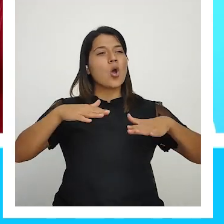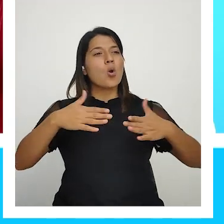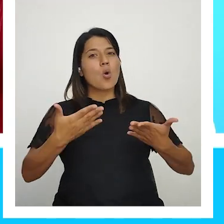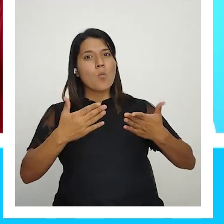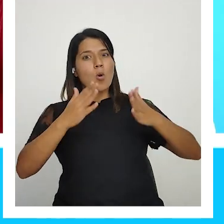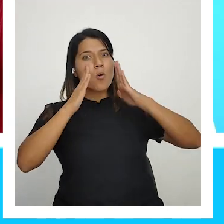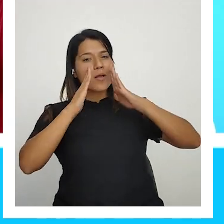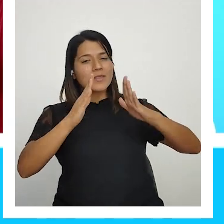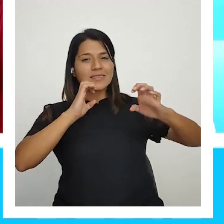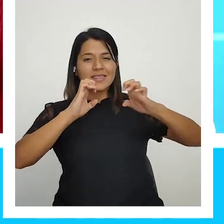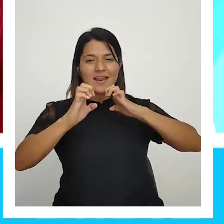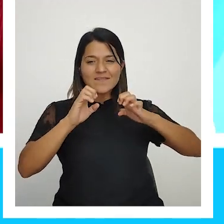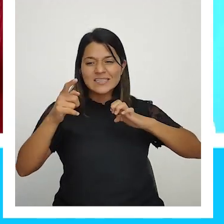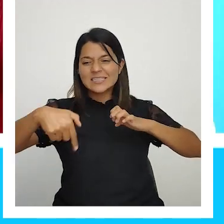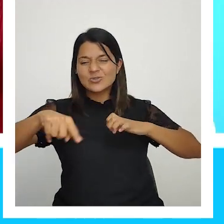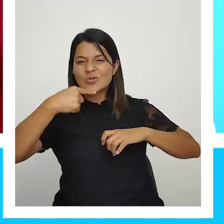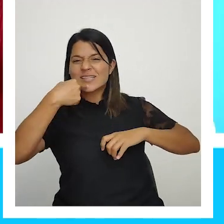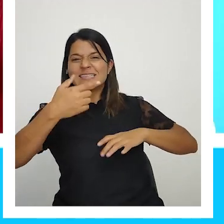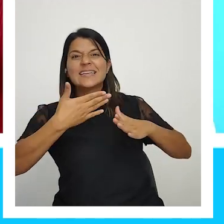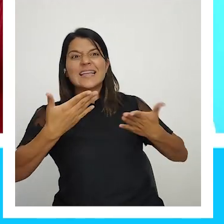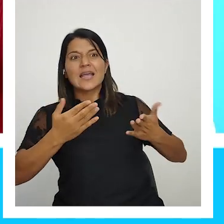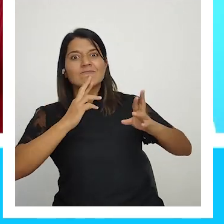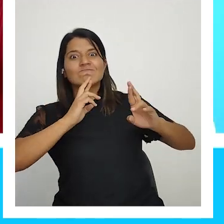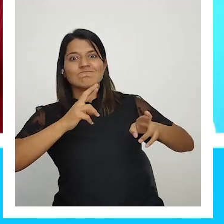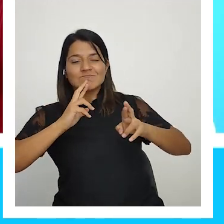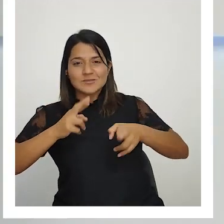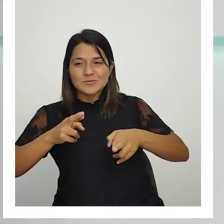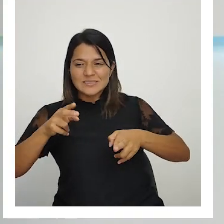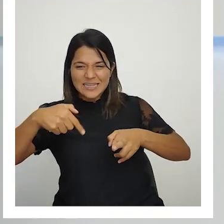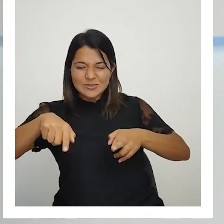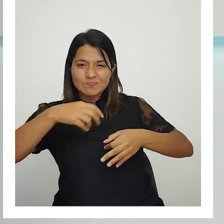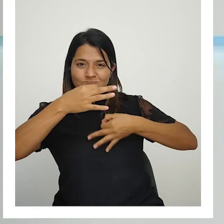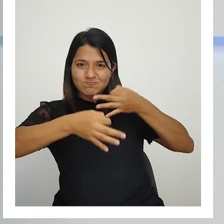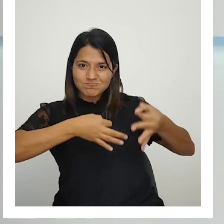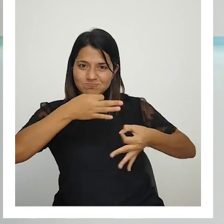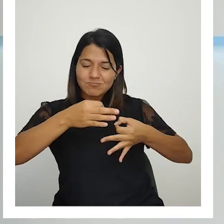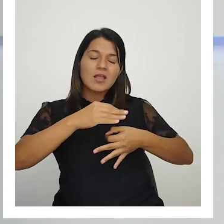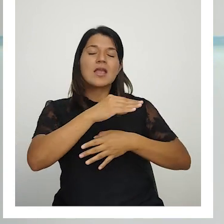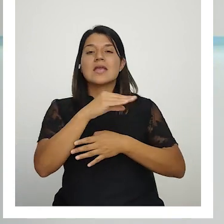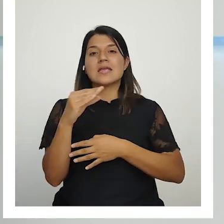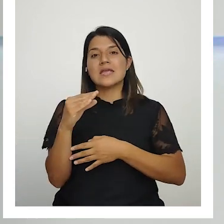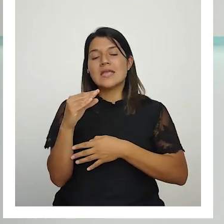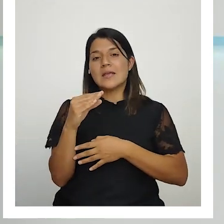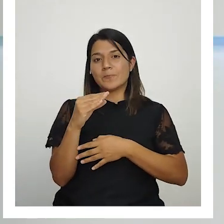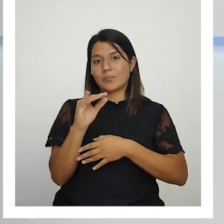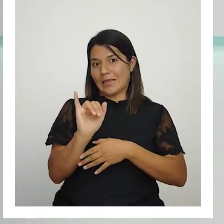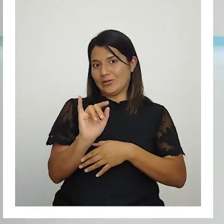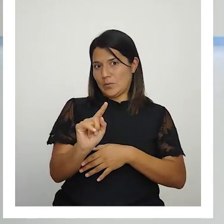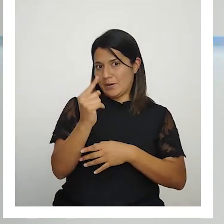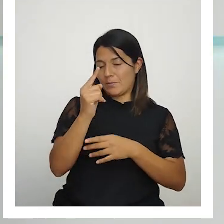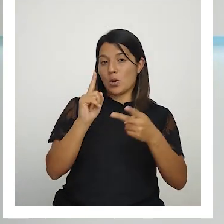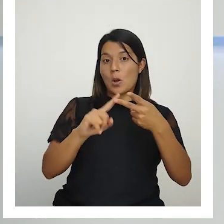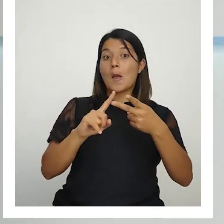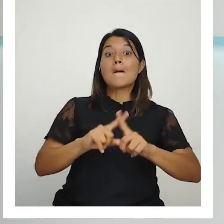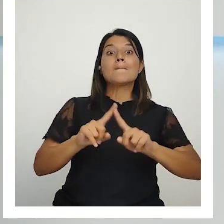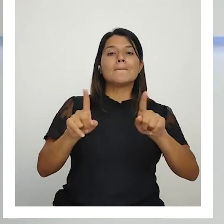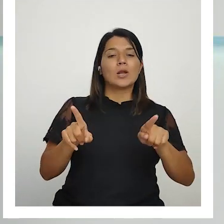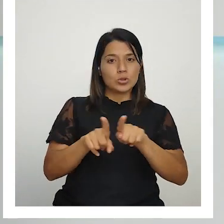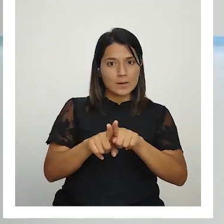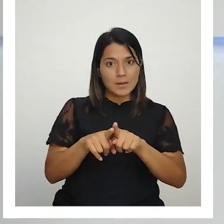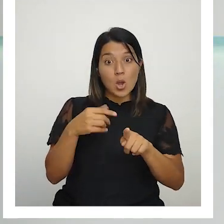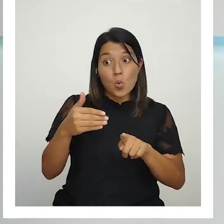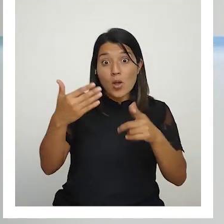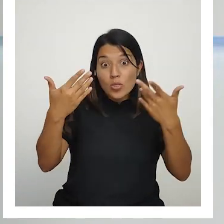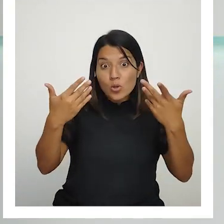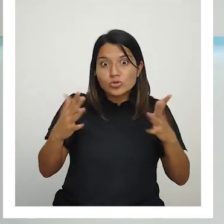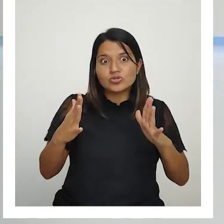qué decir, de poder darles una guía, incluso, bueno, en ese nivel en primera instancia, pero incluso una